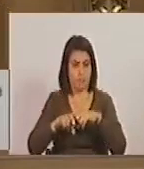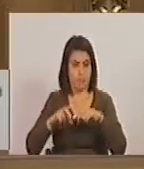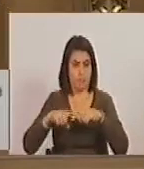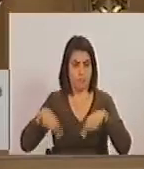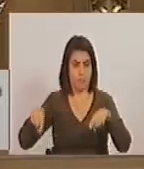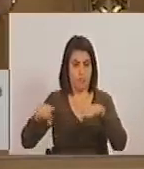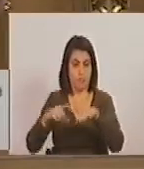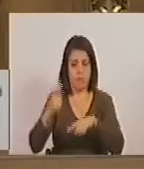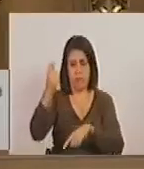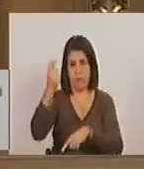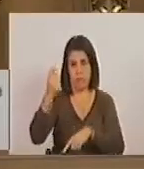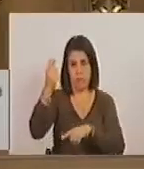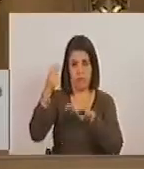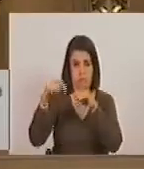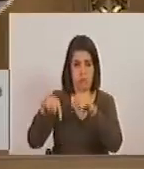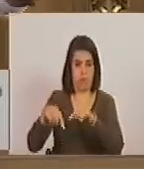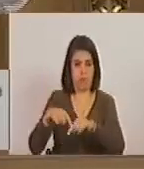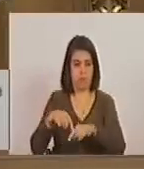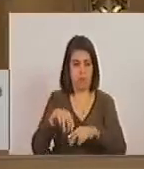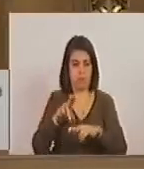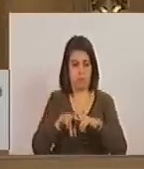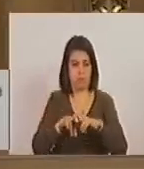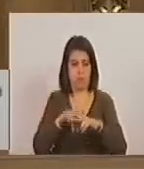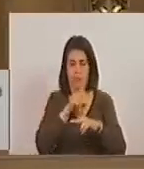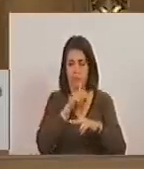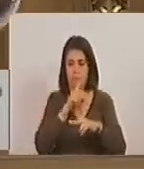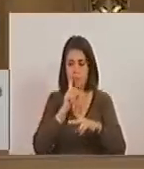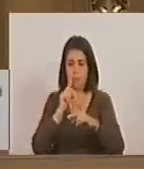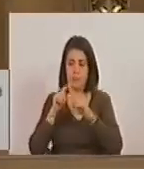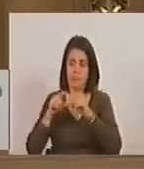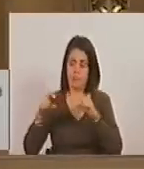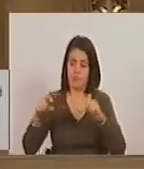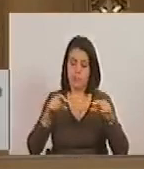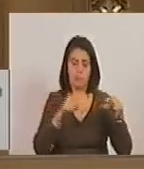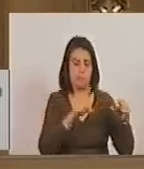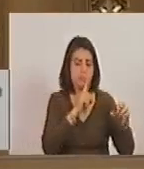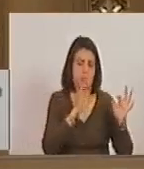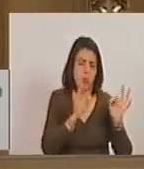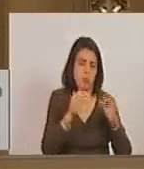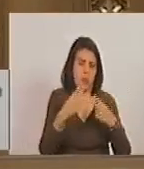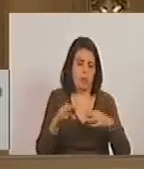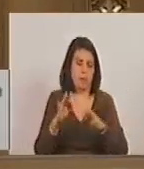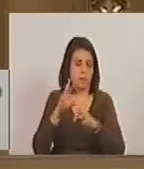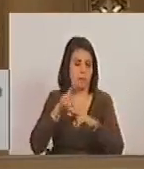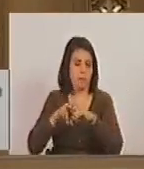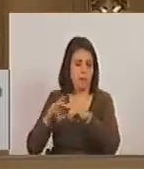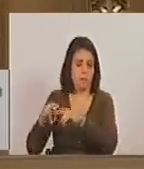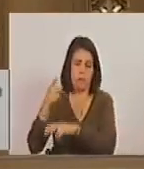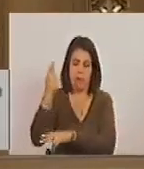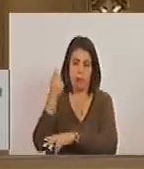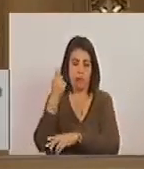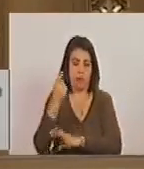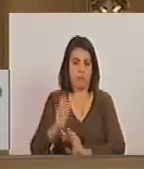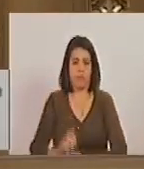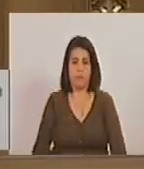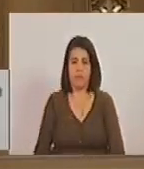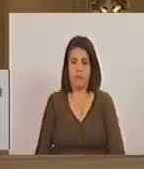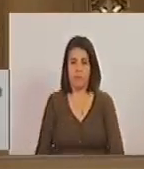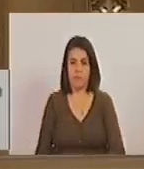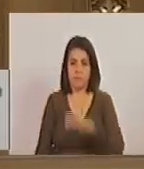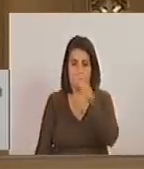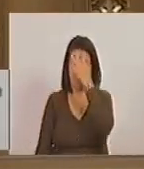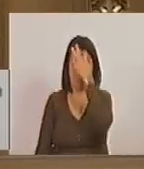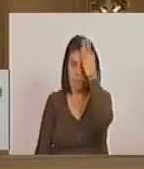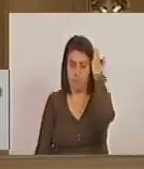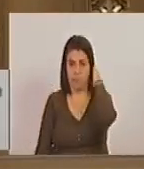decían diputados, uno personalizado y otro sin personalizar, pero decían diputados. Yo